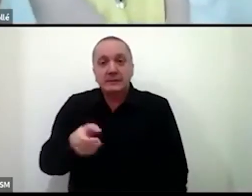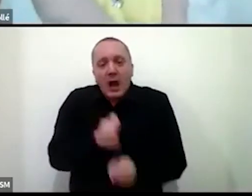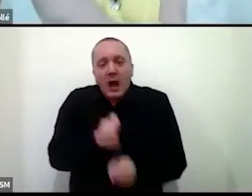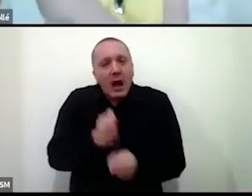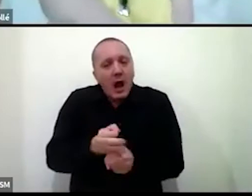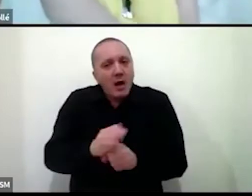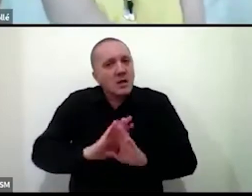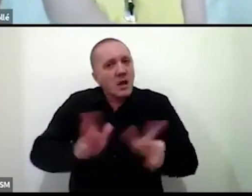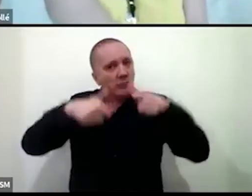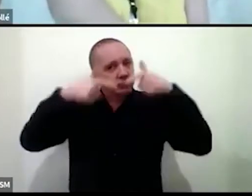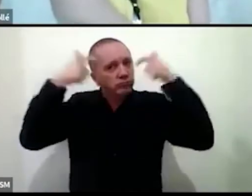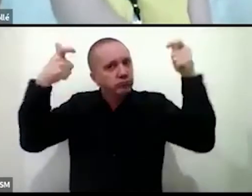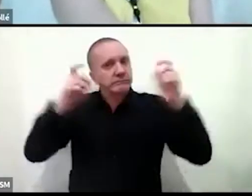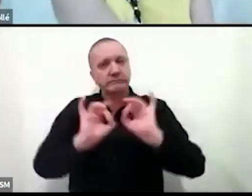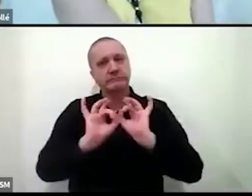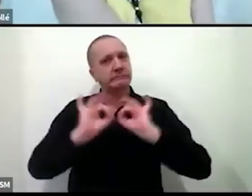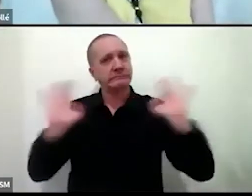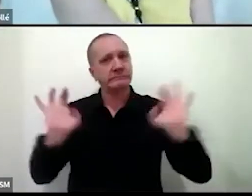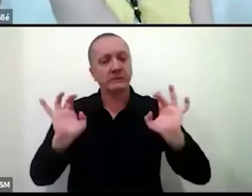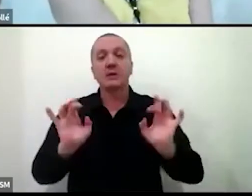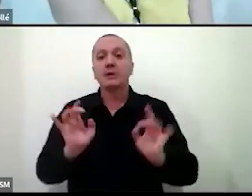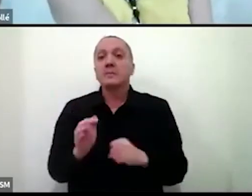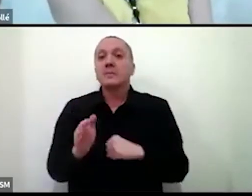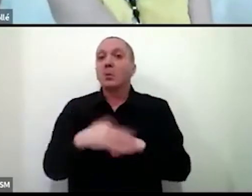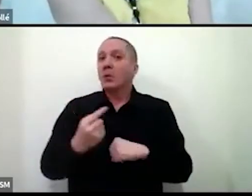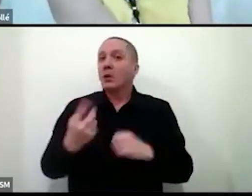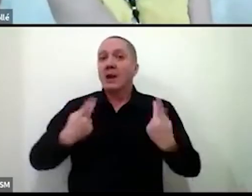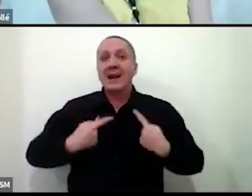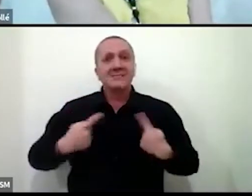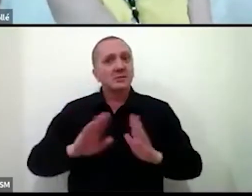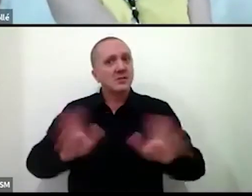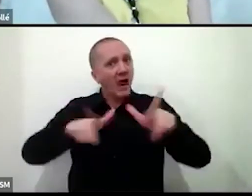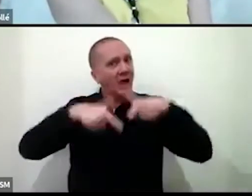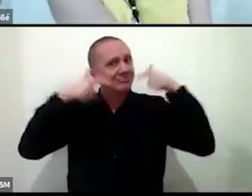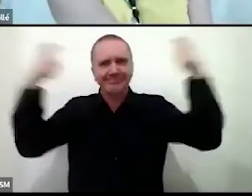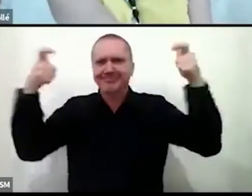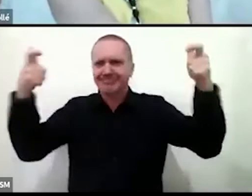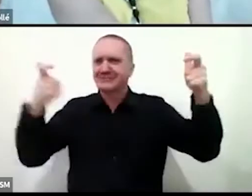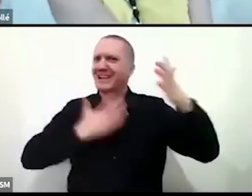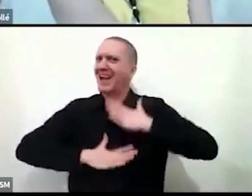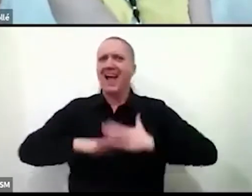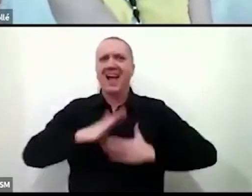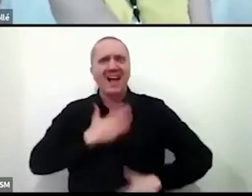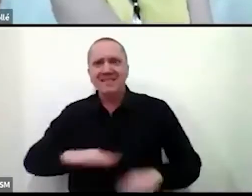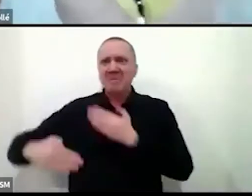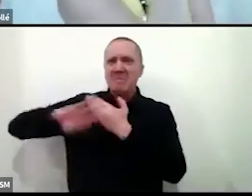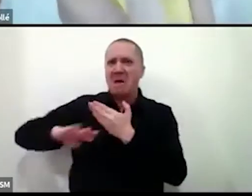como decimos, porque el pueblo se cansó, la comunidad se cansó de seguir siendo violentada y